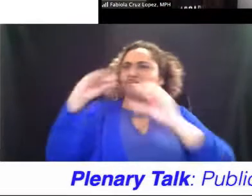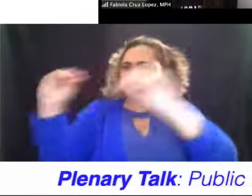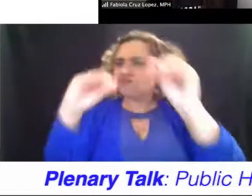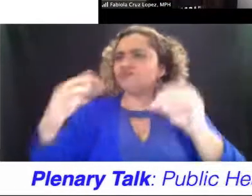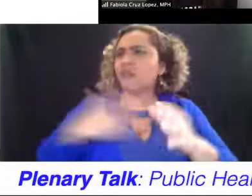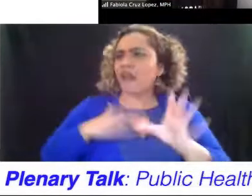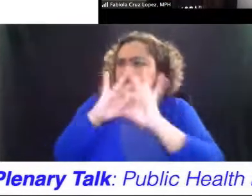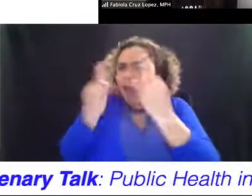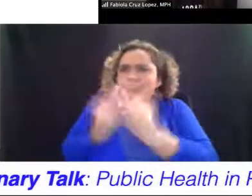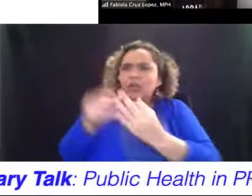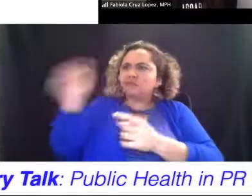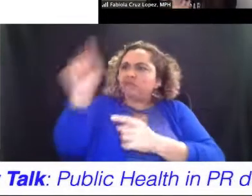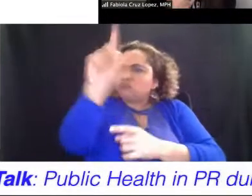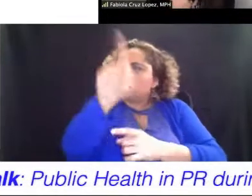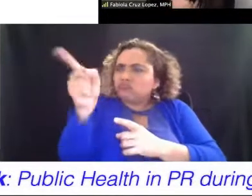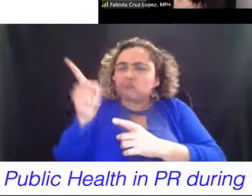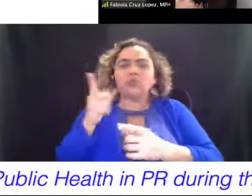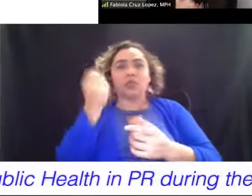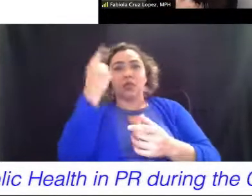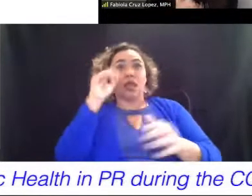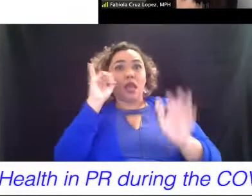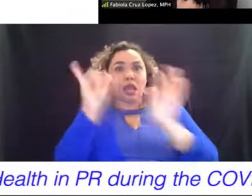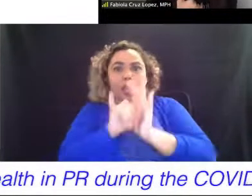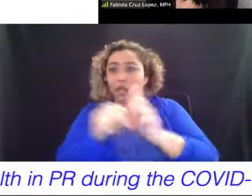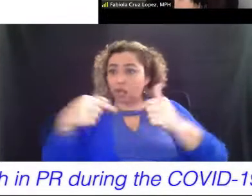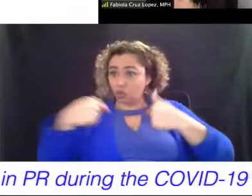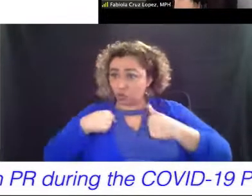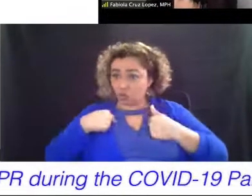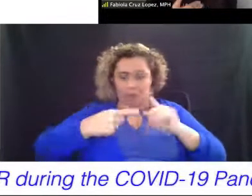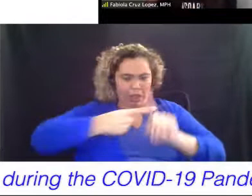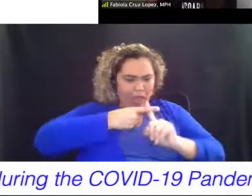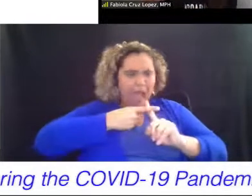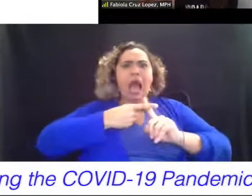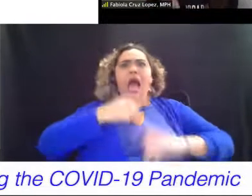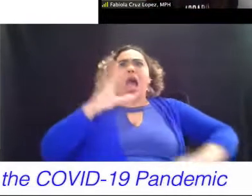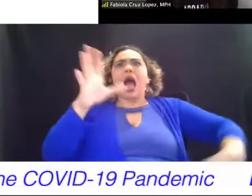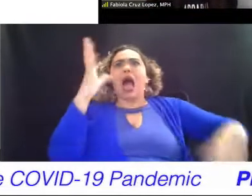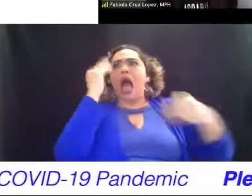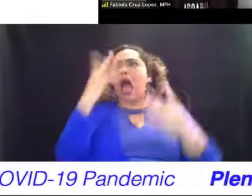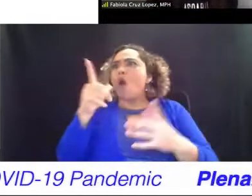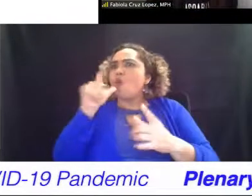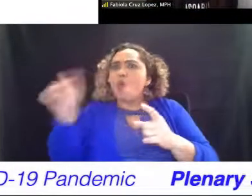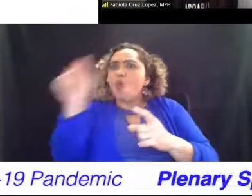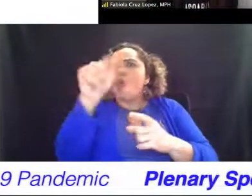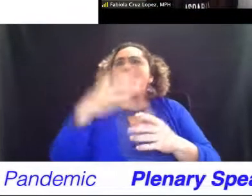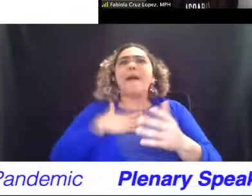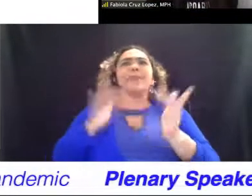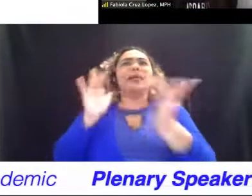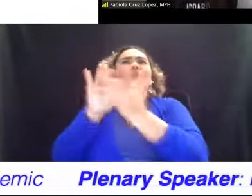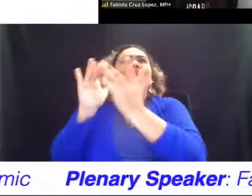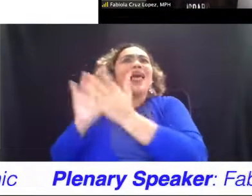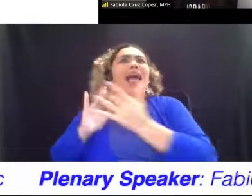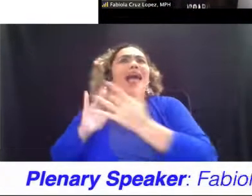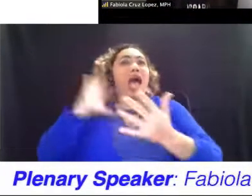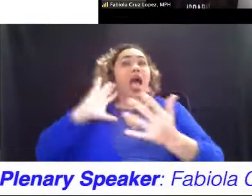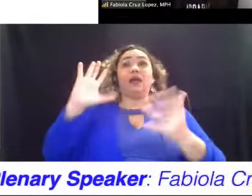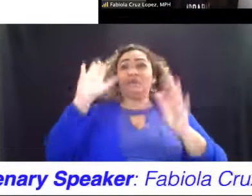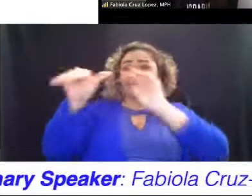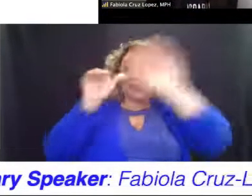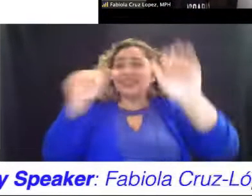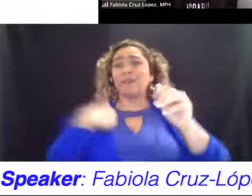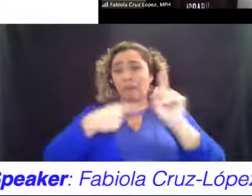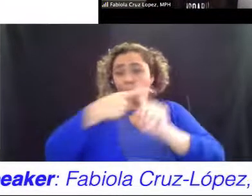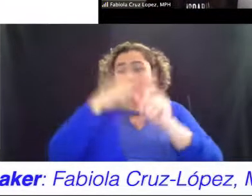a sus familiares. Identificarse si son casos positivos e identificar a sus contactos y promocionar,